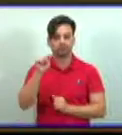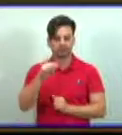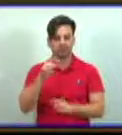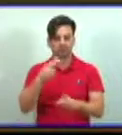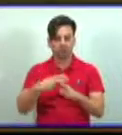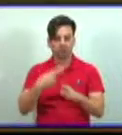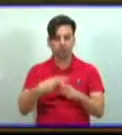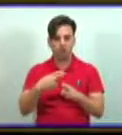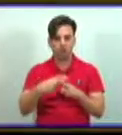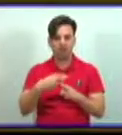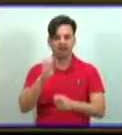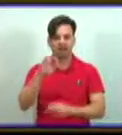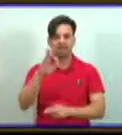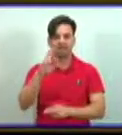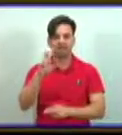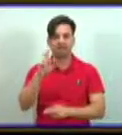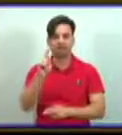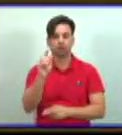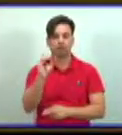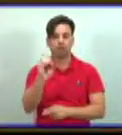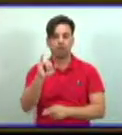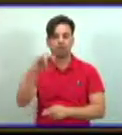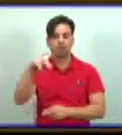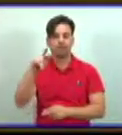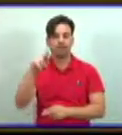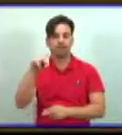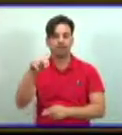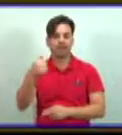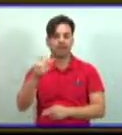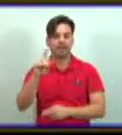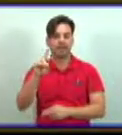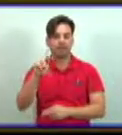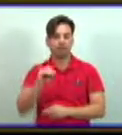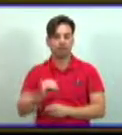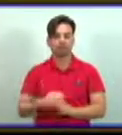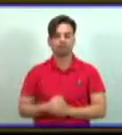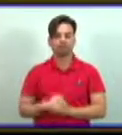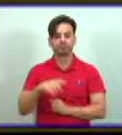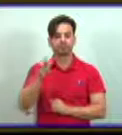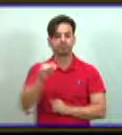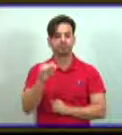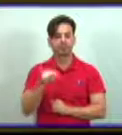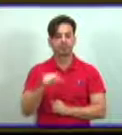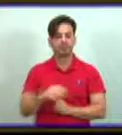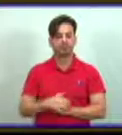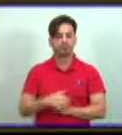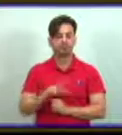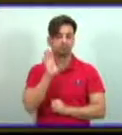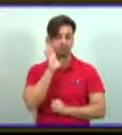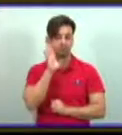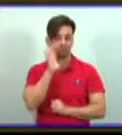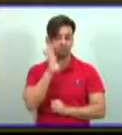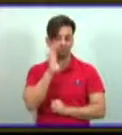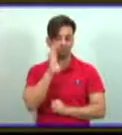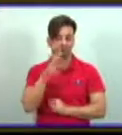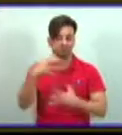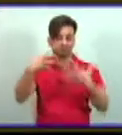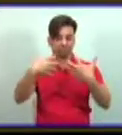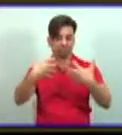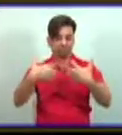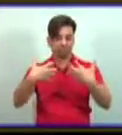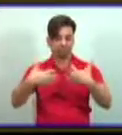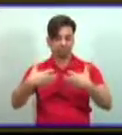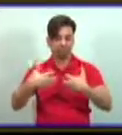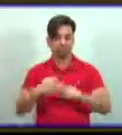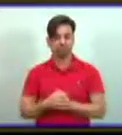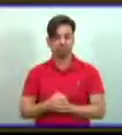invernadero. El aumento incesante del dióxido de carbono por el uso de combustibles fósiles, la concentración de gases como el metano o